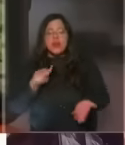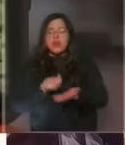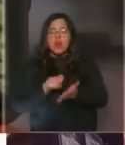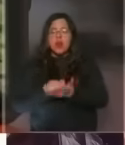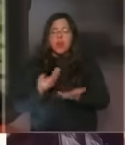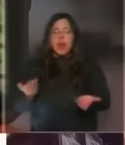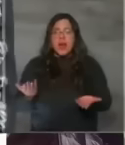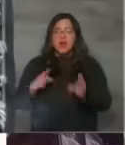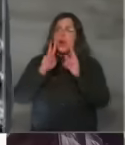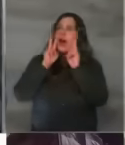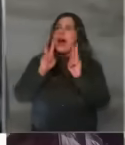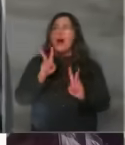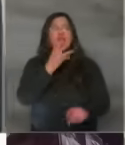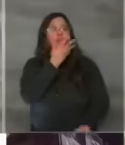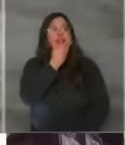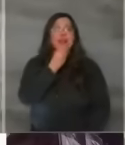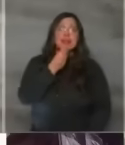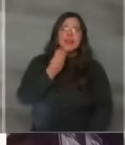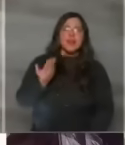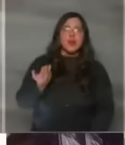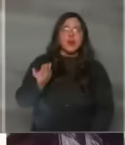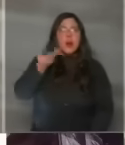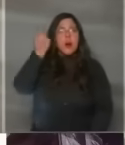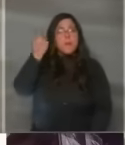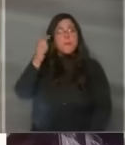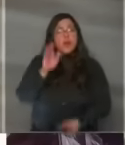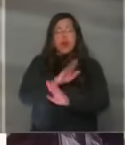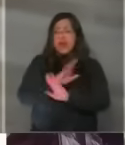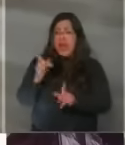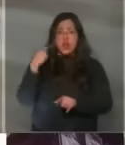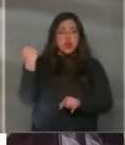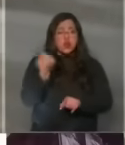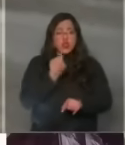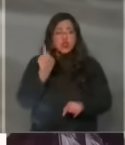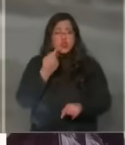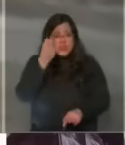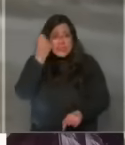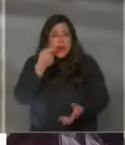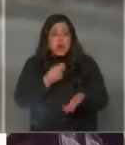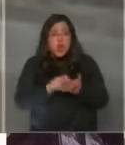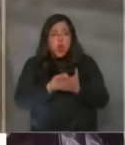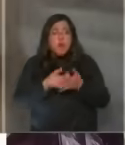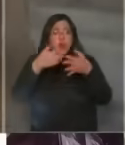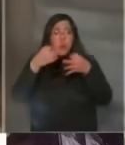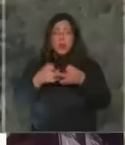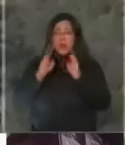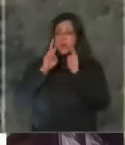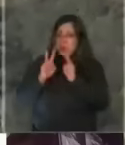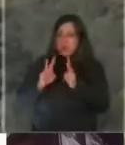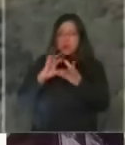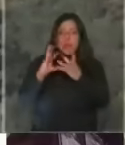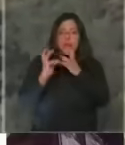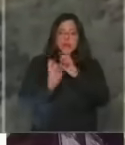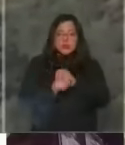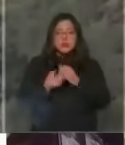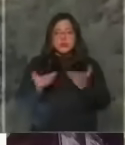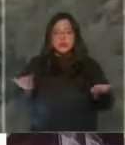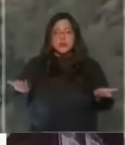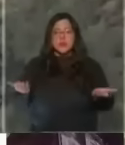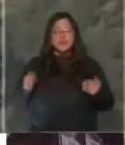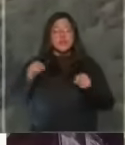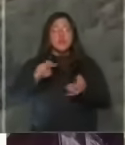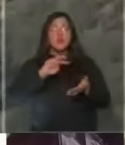Porque se ve lindo pero ningú de nosotros es conocedor de lo que está comprando hasta que pasan este tipo de cosas es una